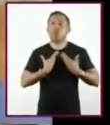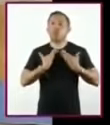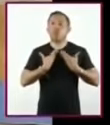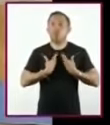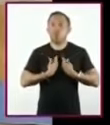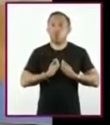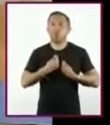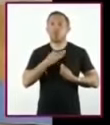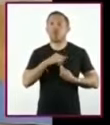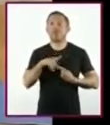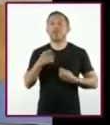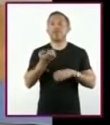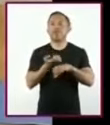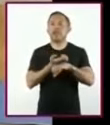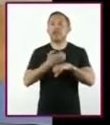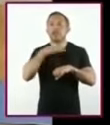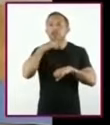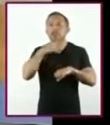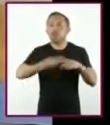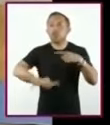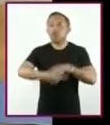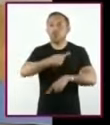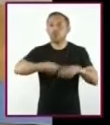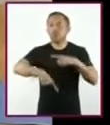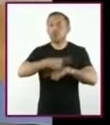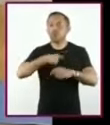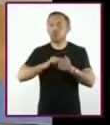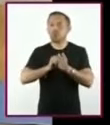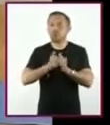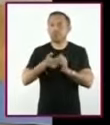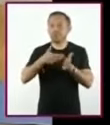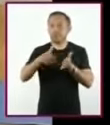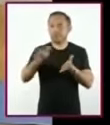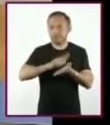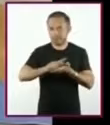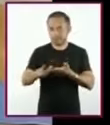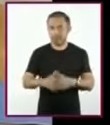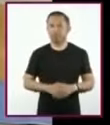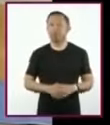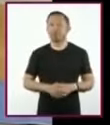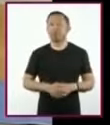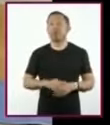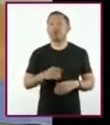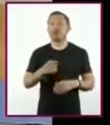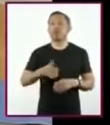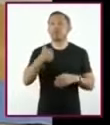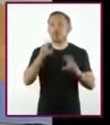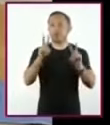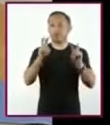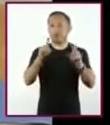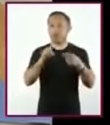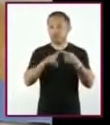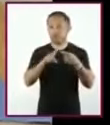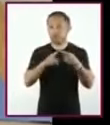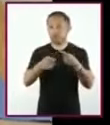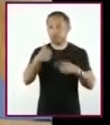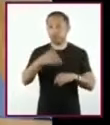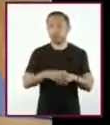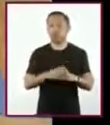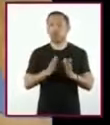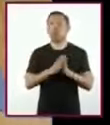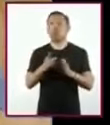sangre. Vamos a entrar entonces en materia. El primer ejercicio, siéntate con las